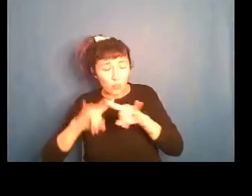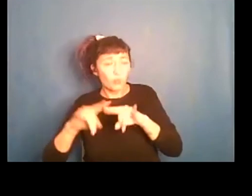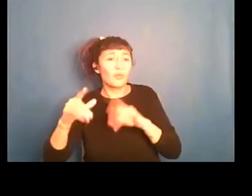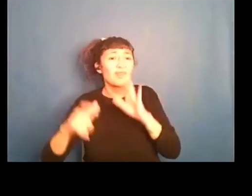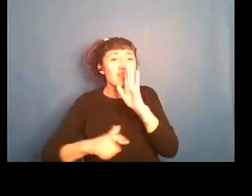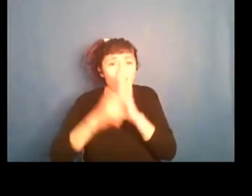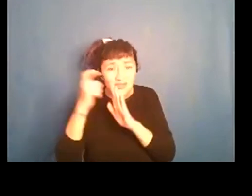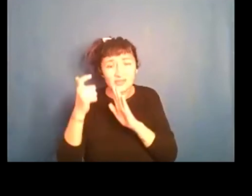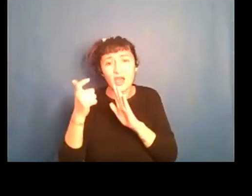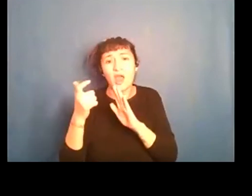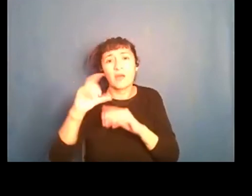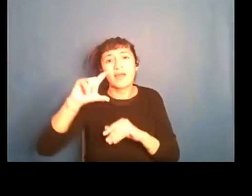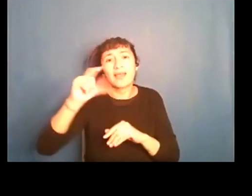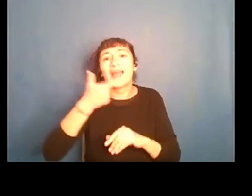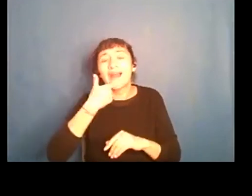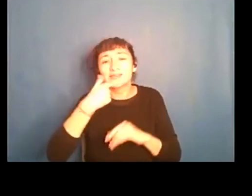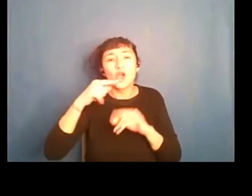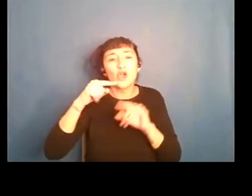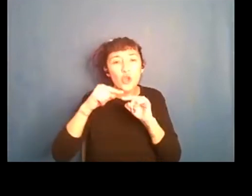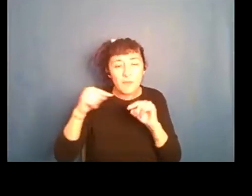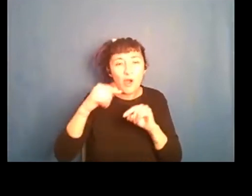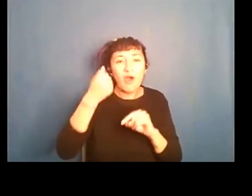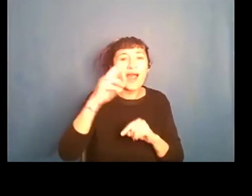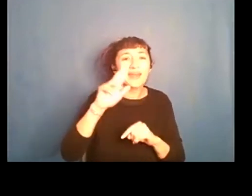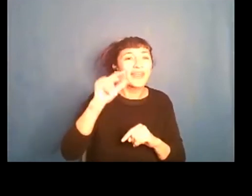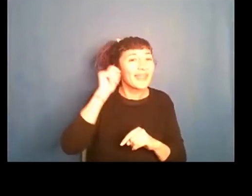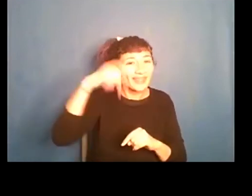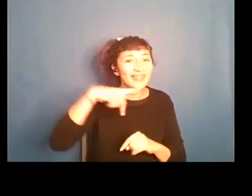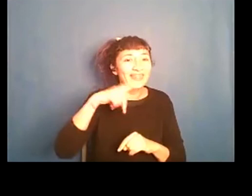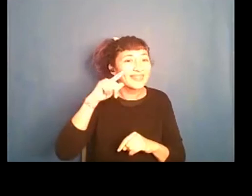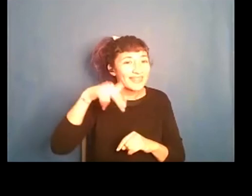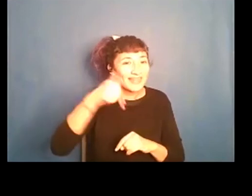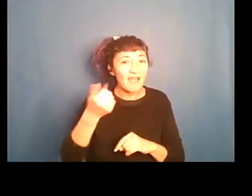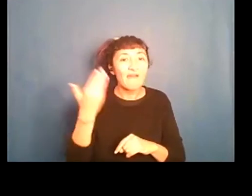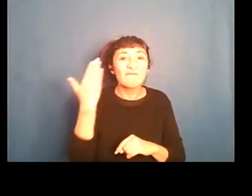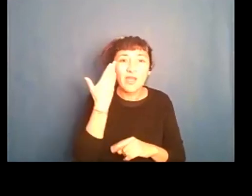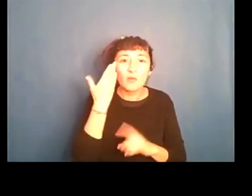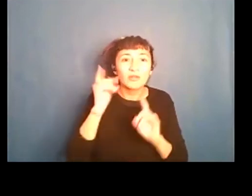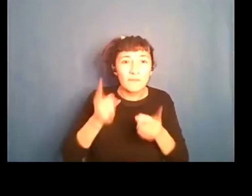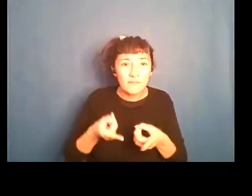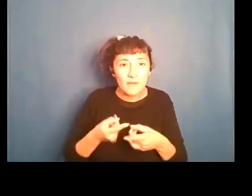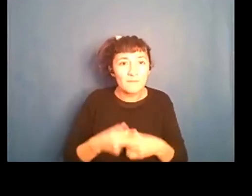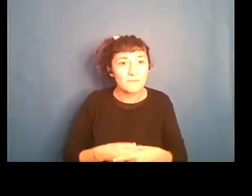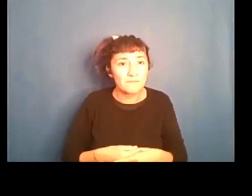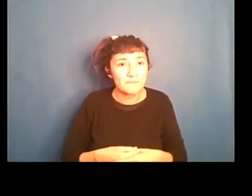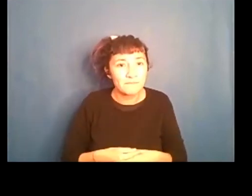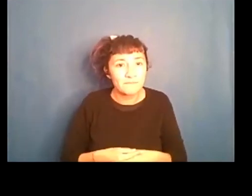de CAS-Argentina, Facebook, Confederación Argentina de Sordos, Twitter,